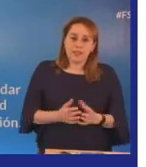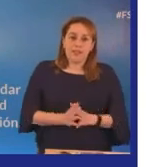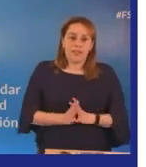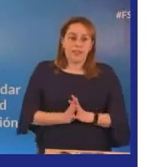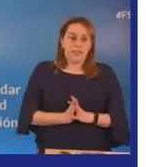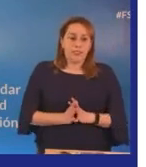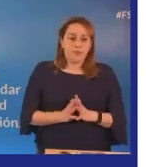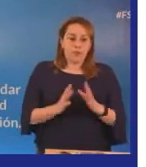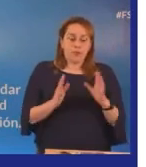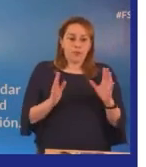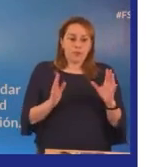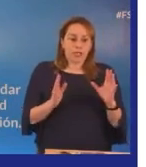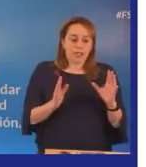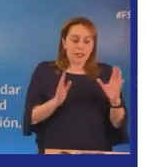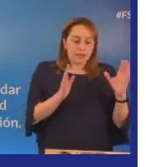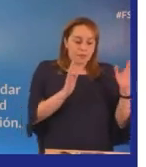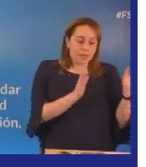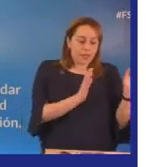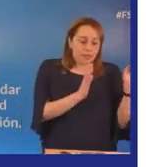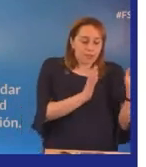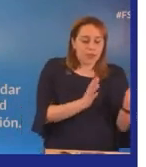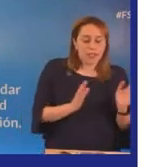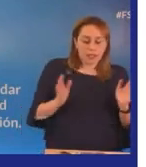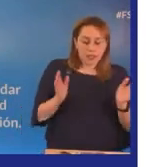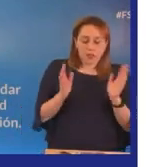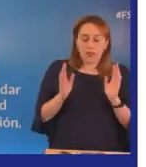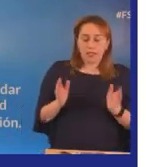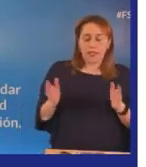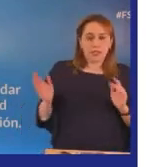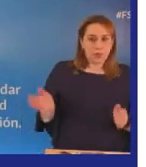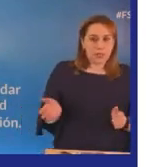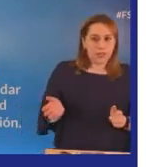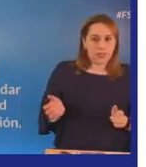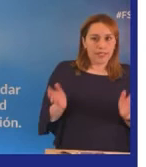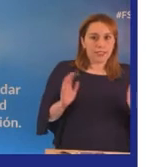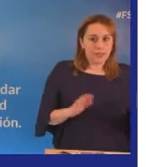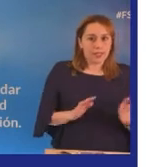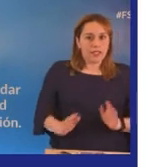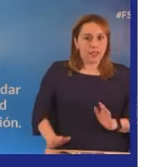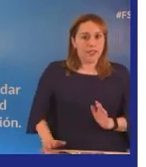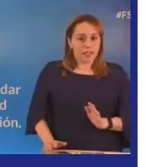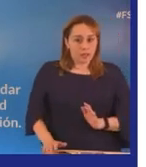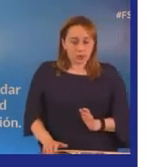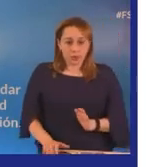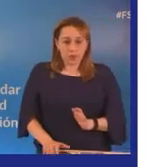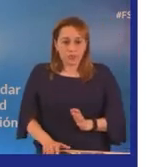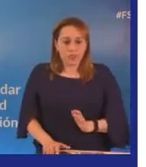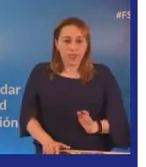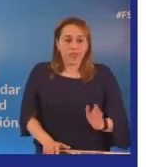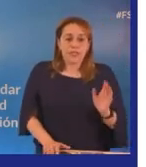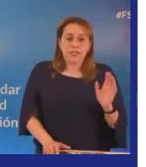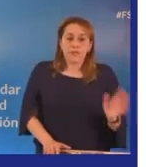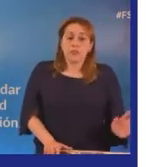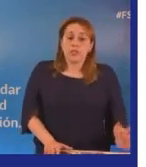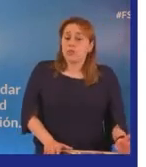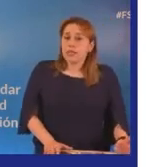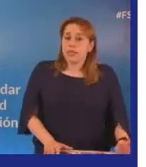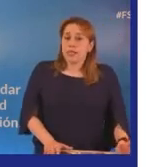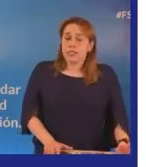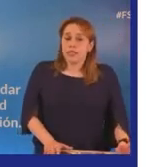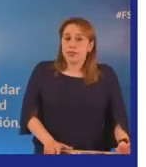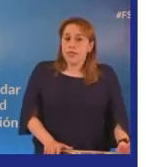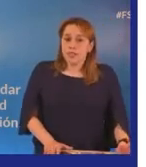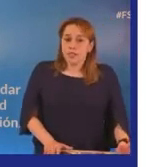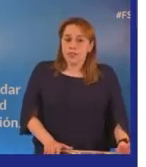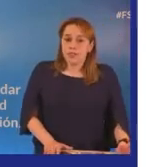activa. Siempre uno busca ver en su casa con quiénes cuenta y las habilidades de cada uno. Siempre vamos a buscar